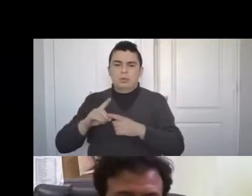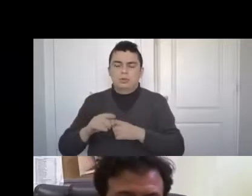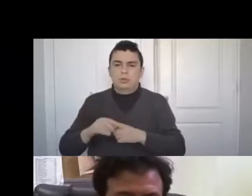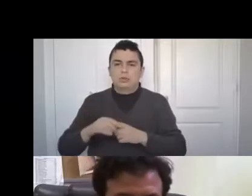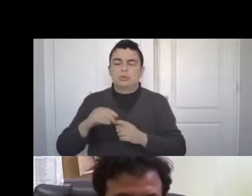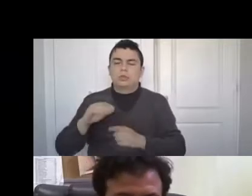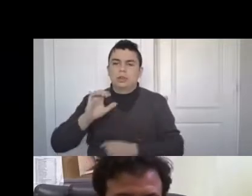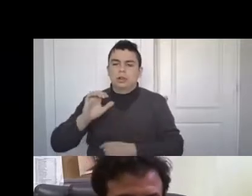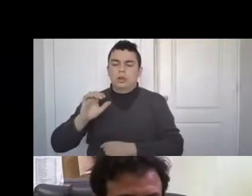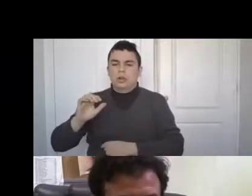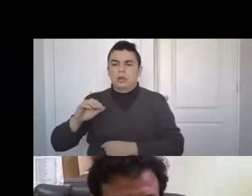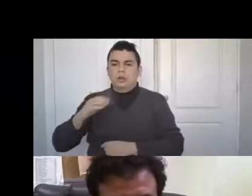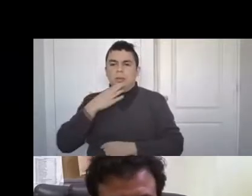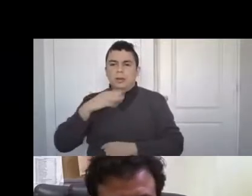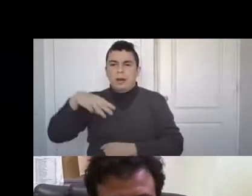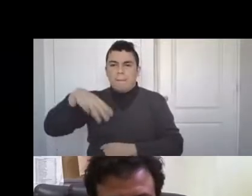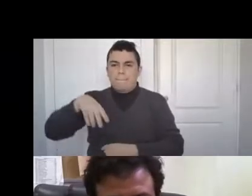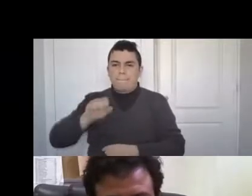vamos teniendo